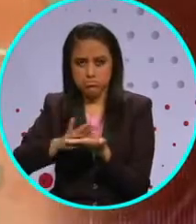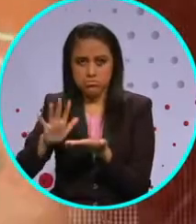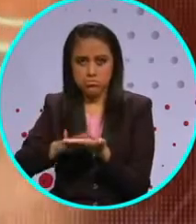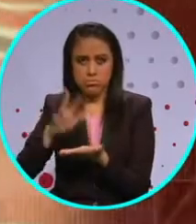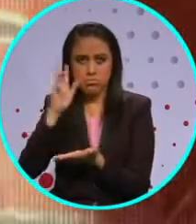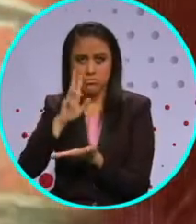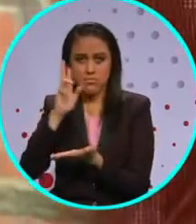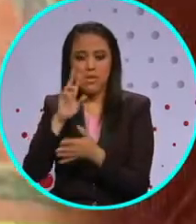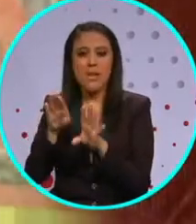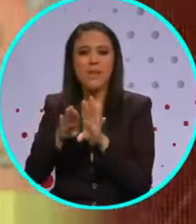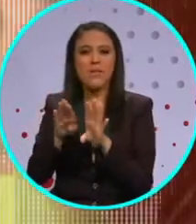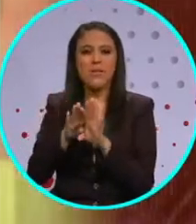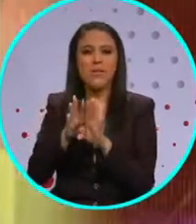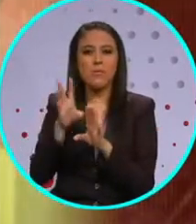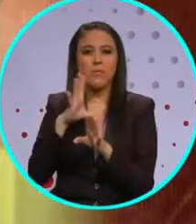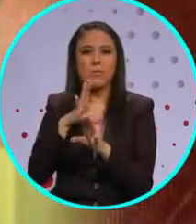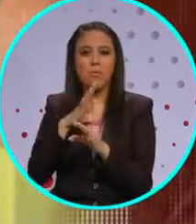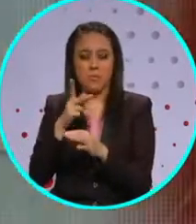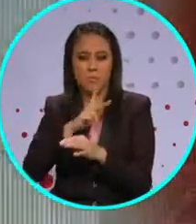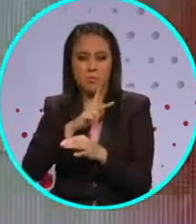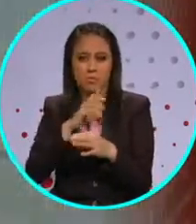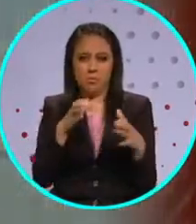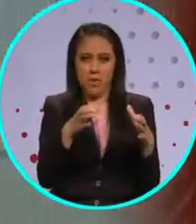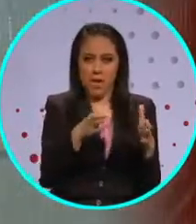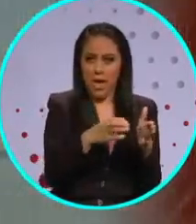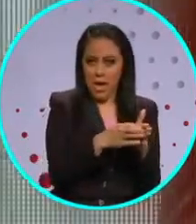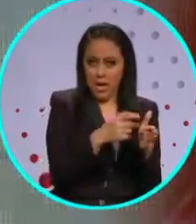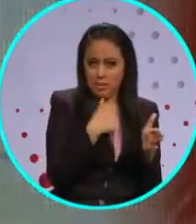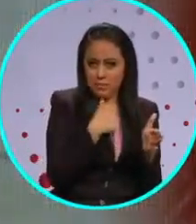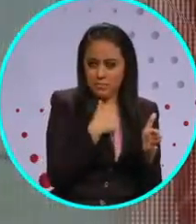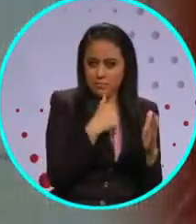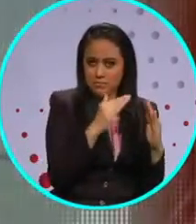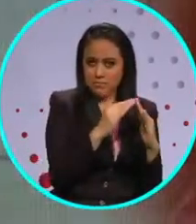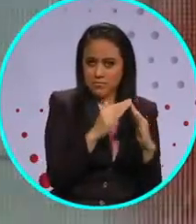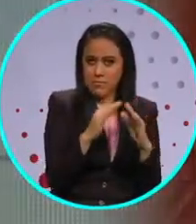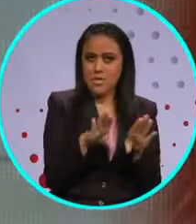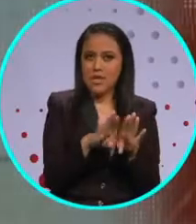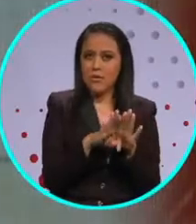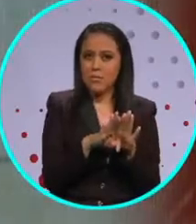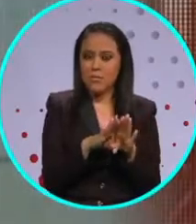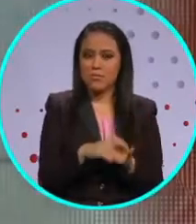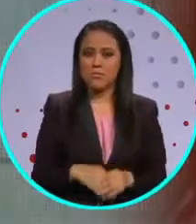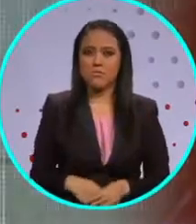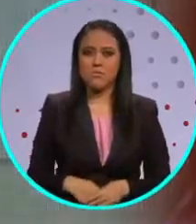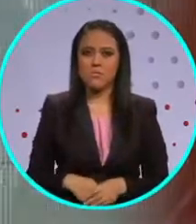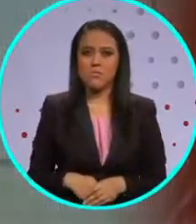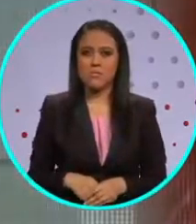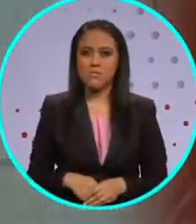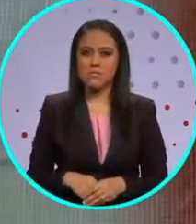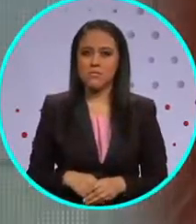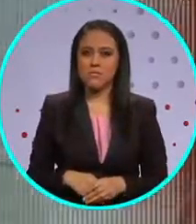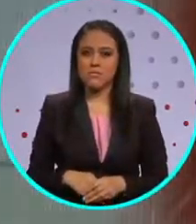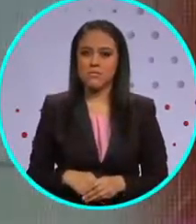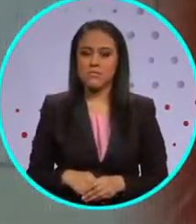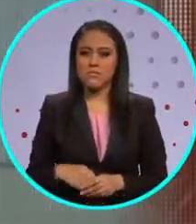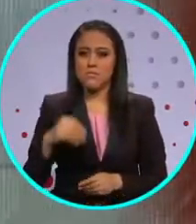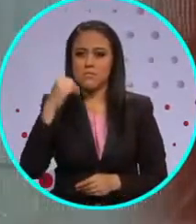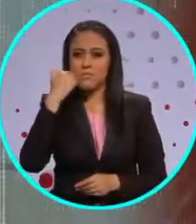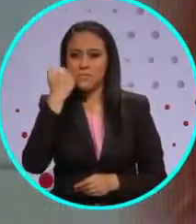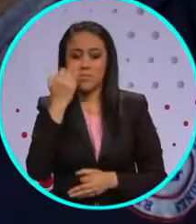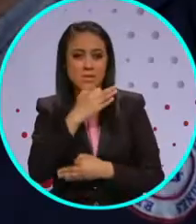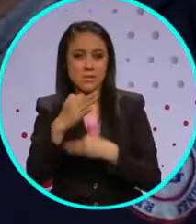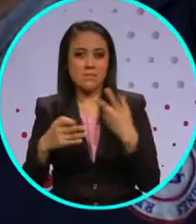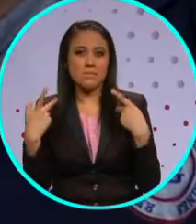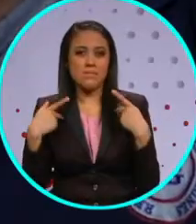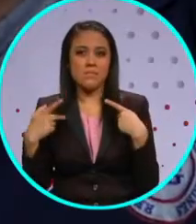casa, de cómo estaba distribuida. En la libreta tenía las anotaciones de que quería asesinarnos a